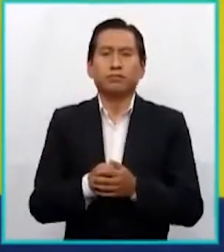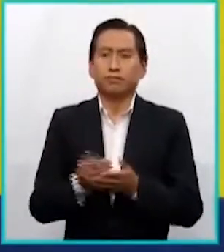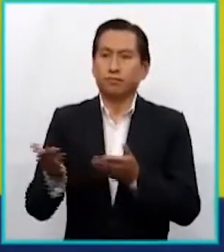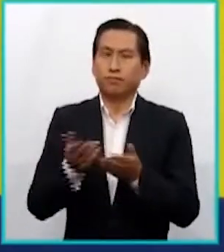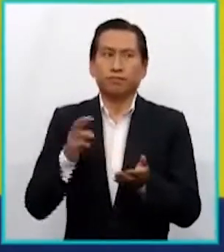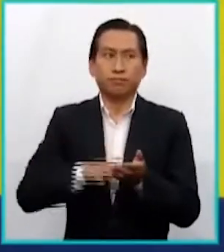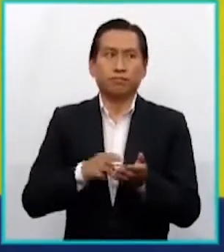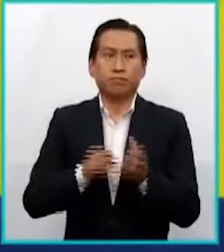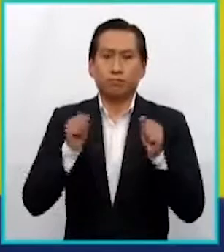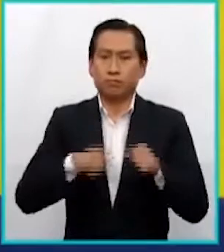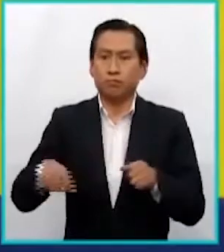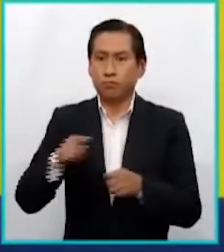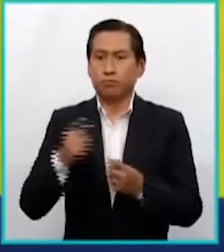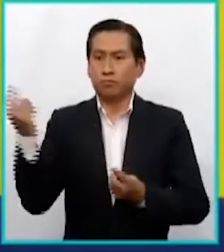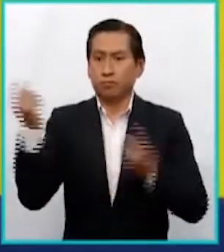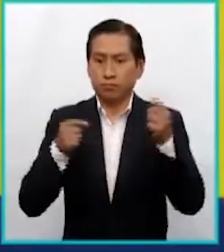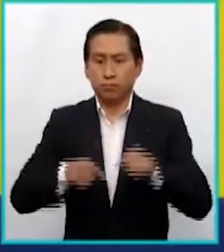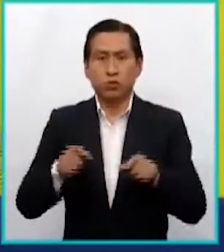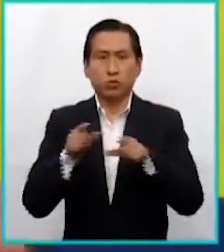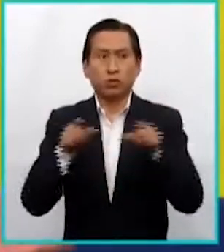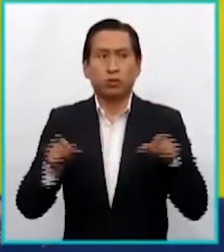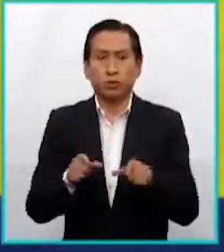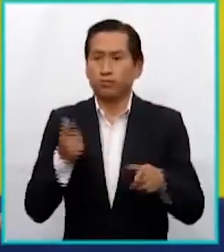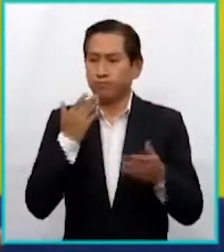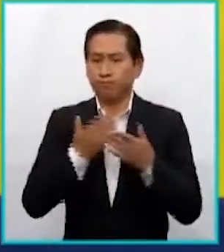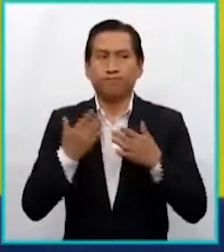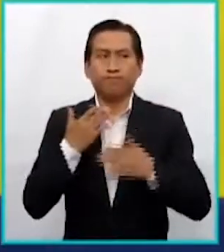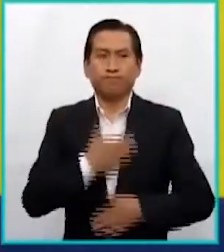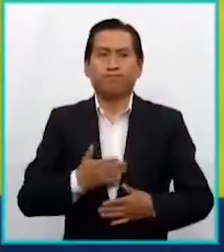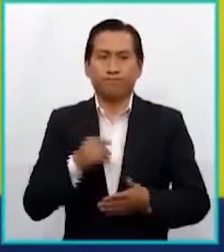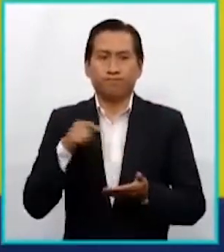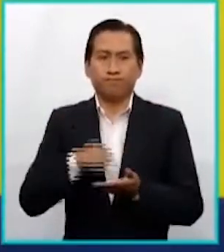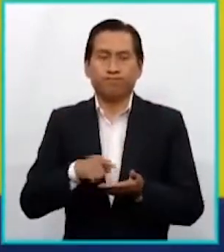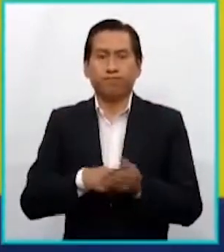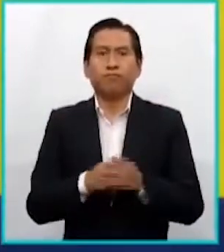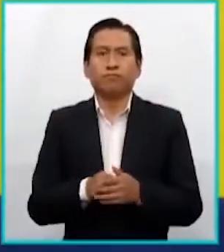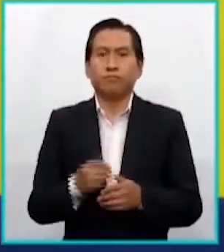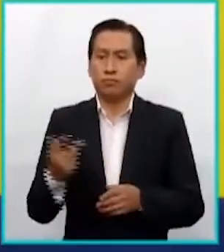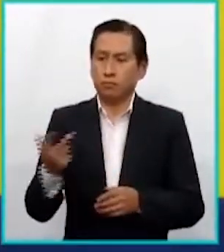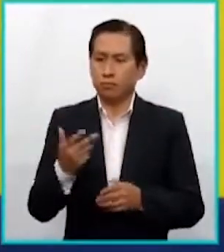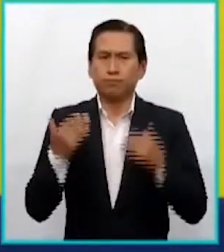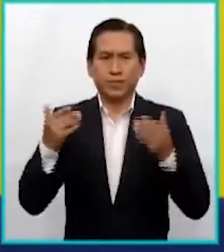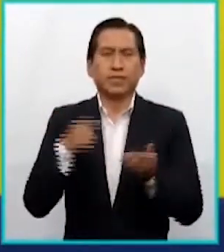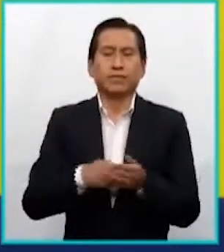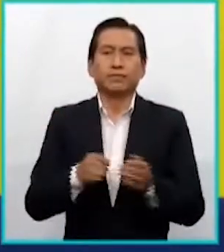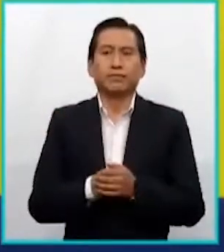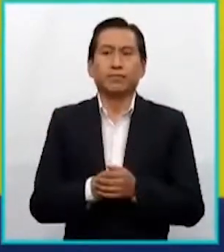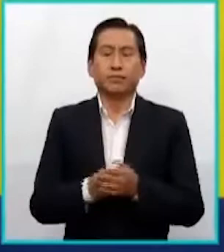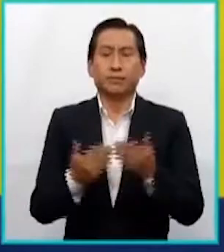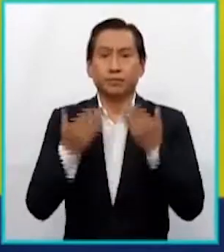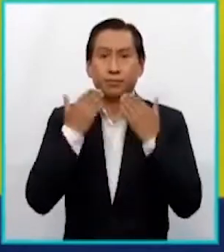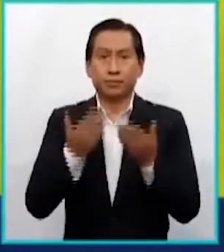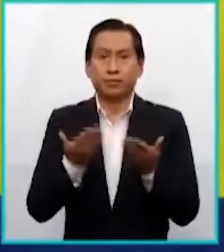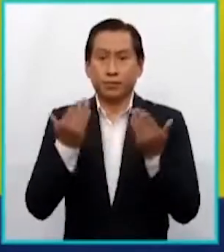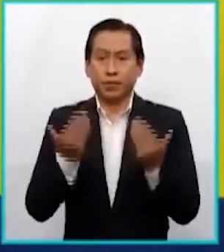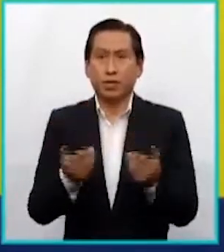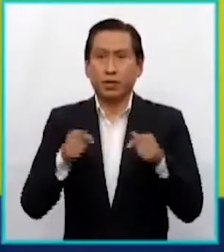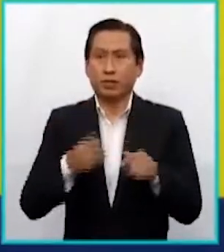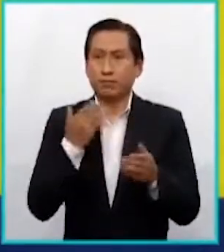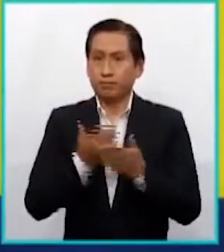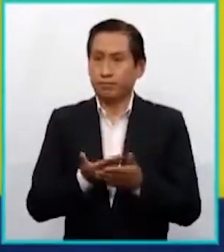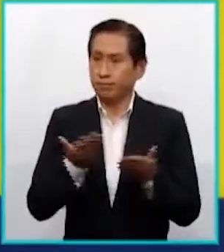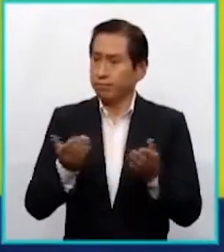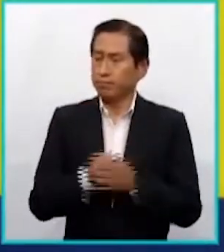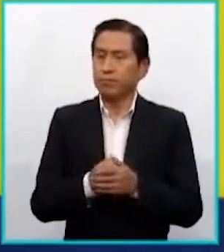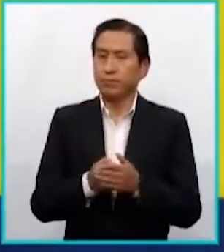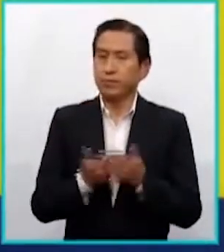invitar para que puedan llegarse hasta este lugar y disfrutar del espectáculo que los tres se llevan a escena. Quiero darle las gracias por estar acá. Bienvenido